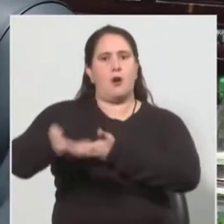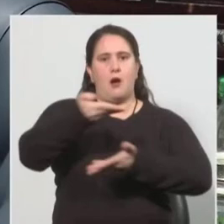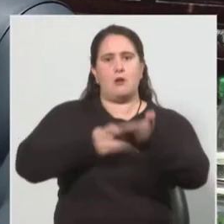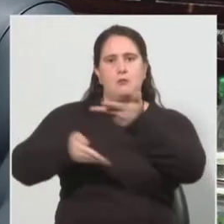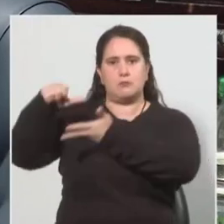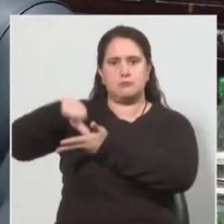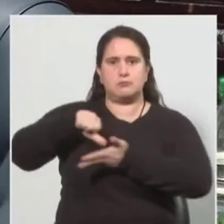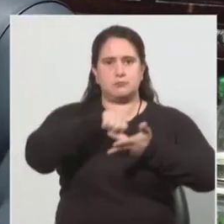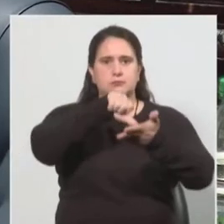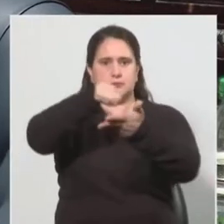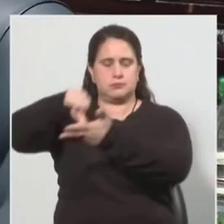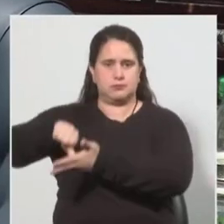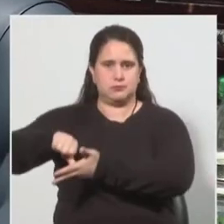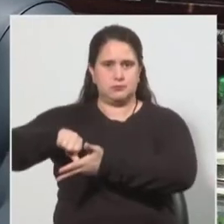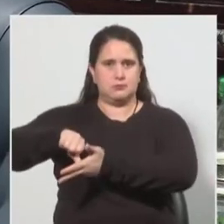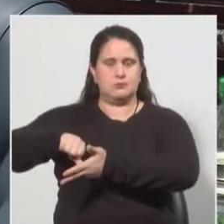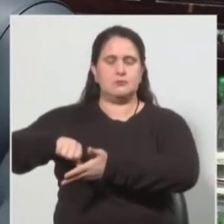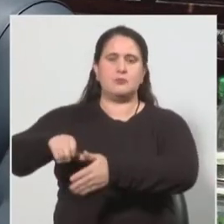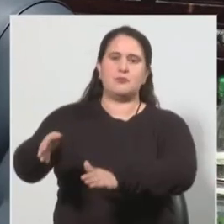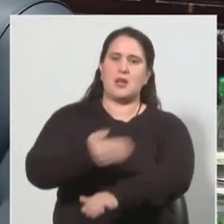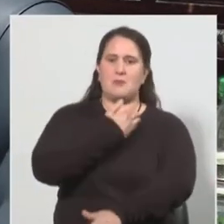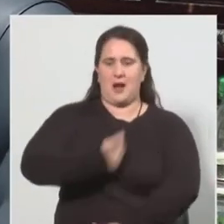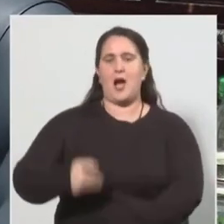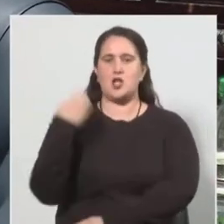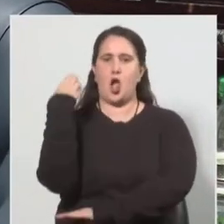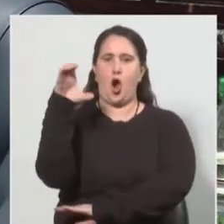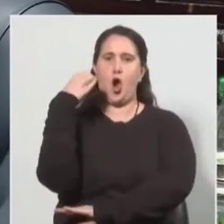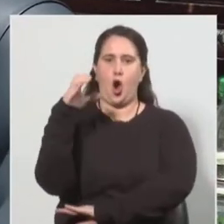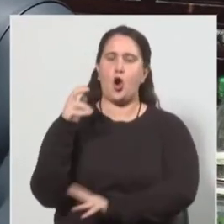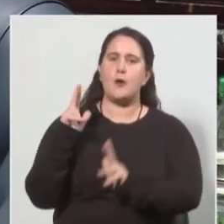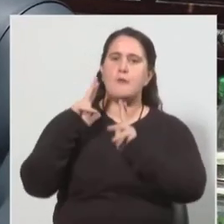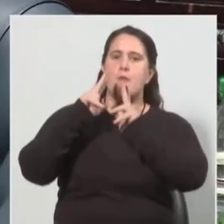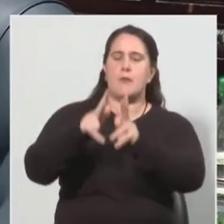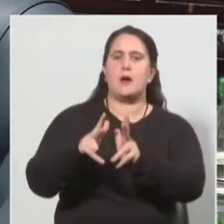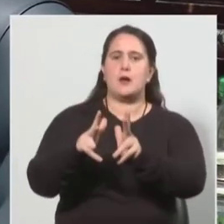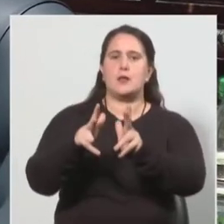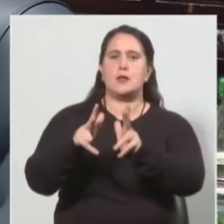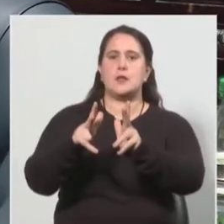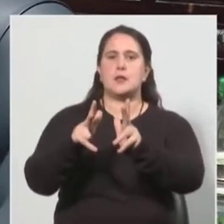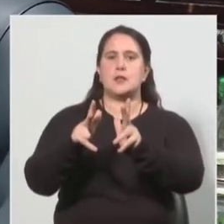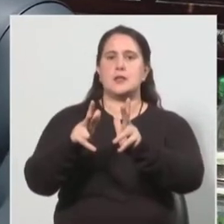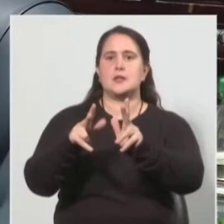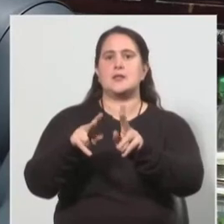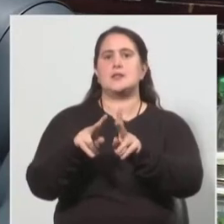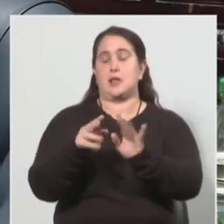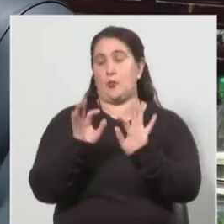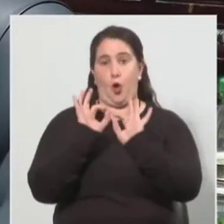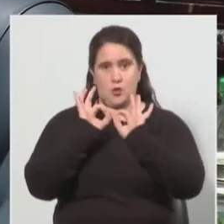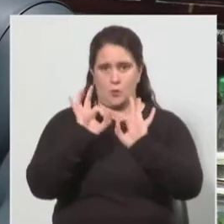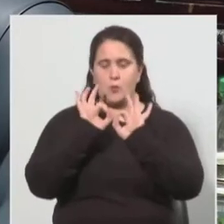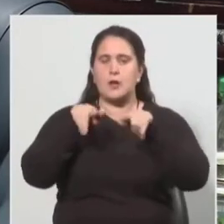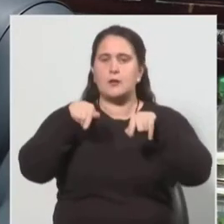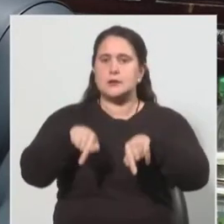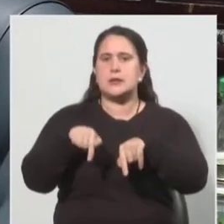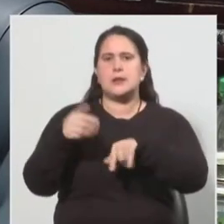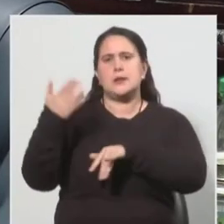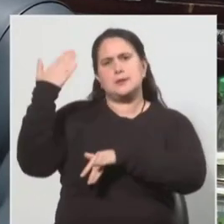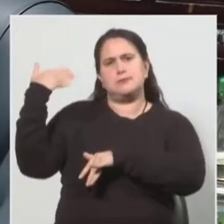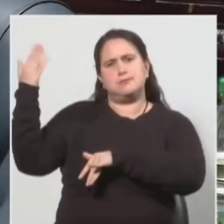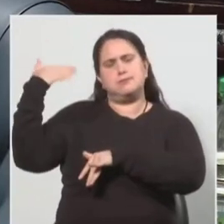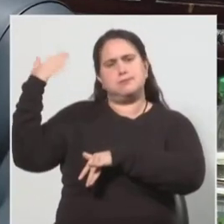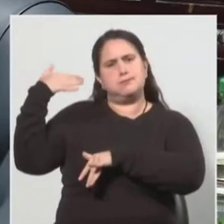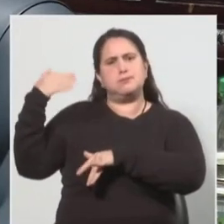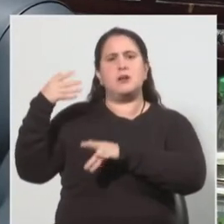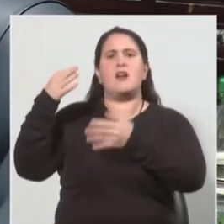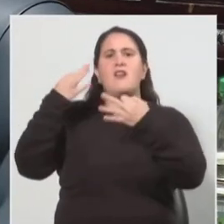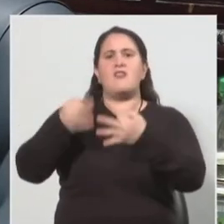internacional. Como dijo el presidente de Colombia, Gustavo Petro, abro comillas, hace mucho el narco dejó de ser